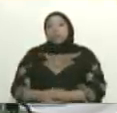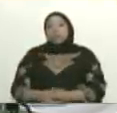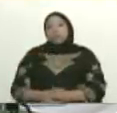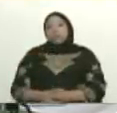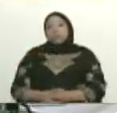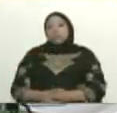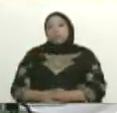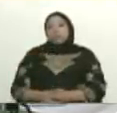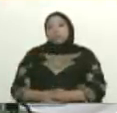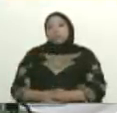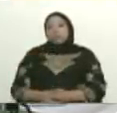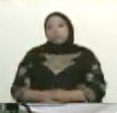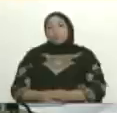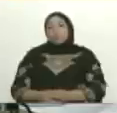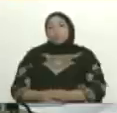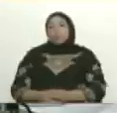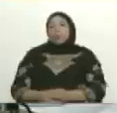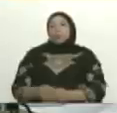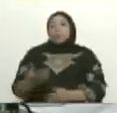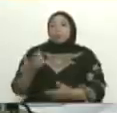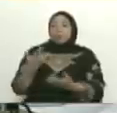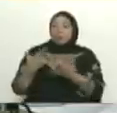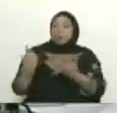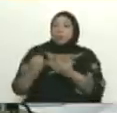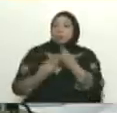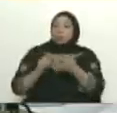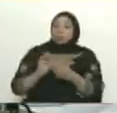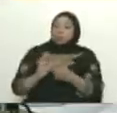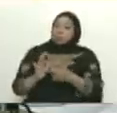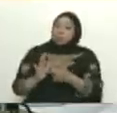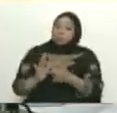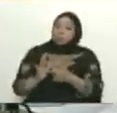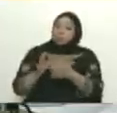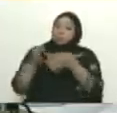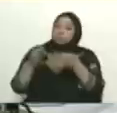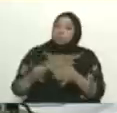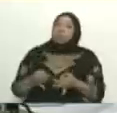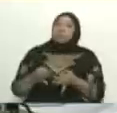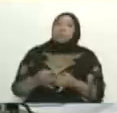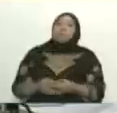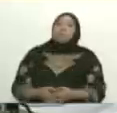insultar, a denostar, a agredir